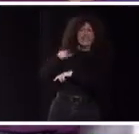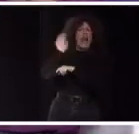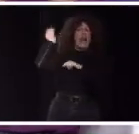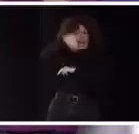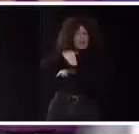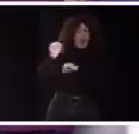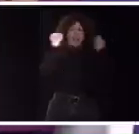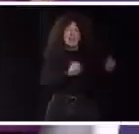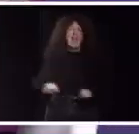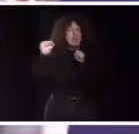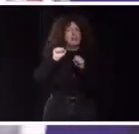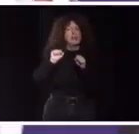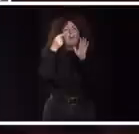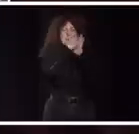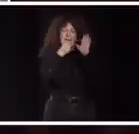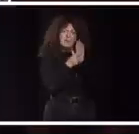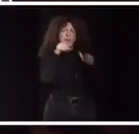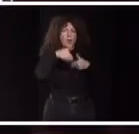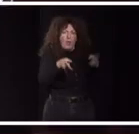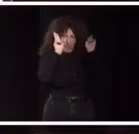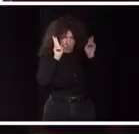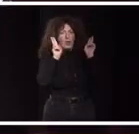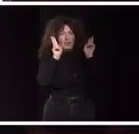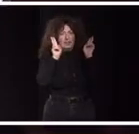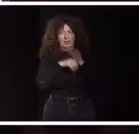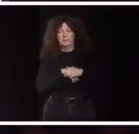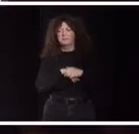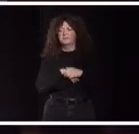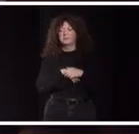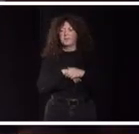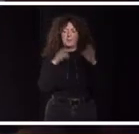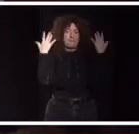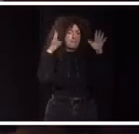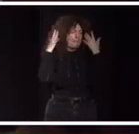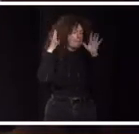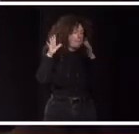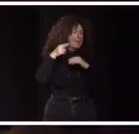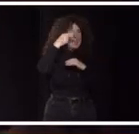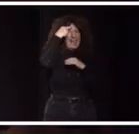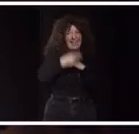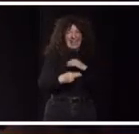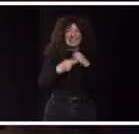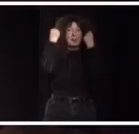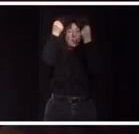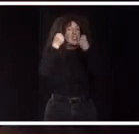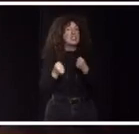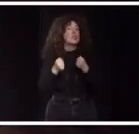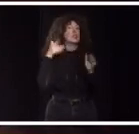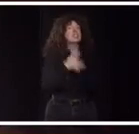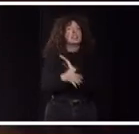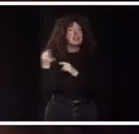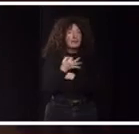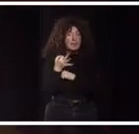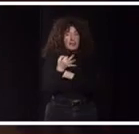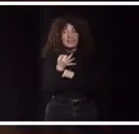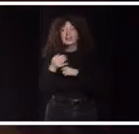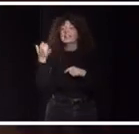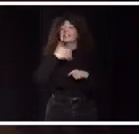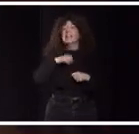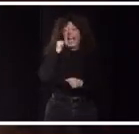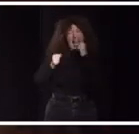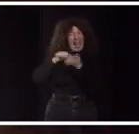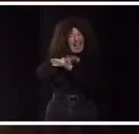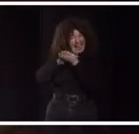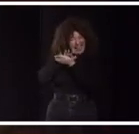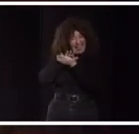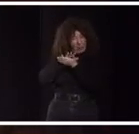el principio democrático y no el principio hereditario. Respeto institucional significa que cuando hay un genocidio